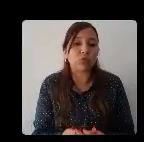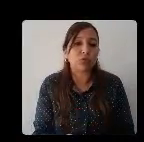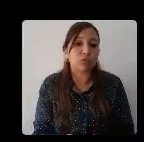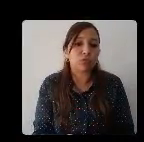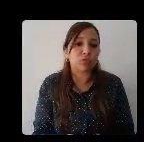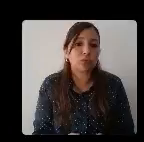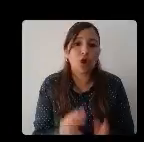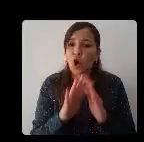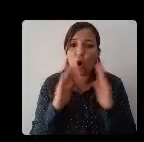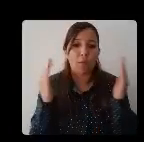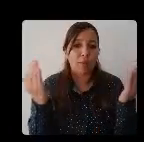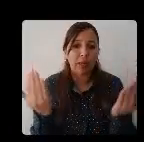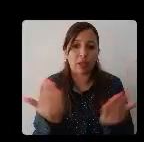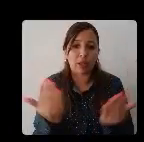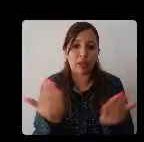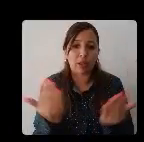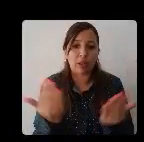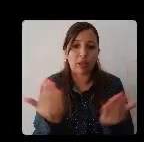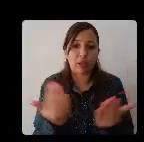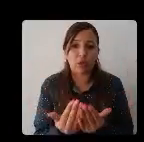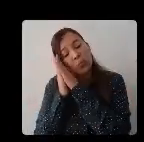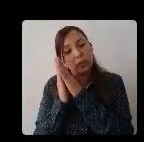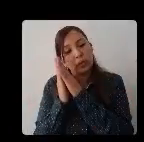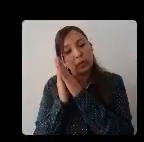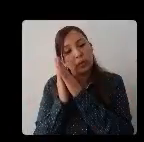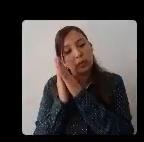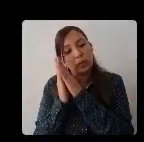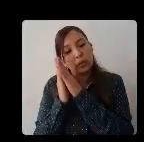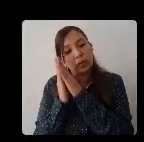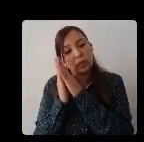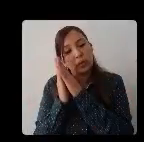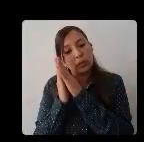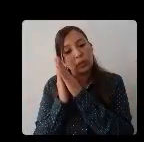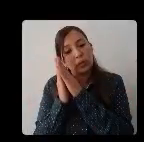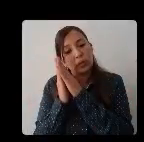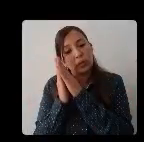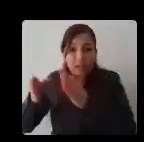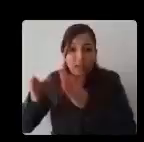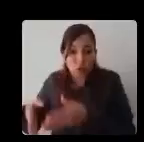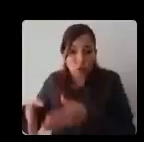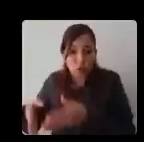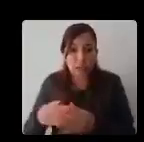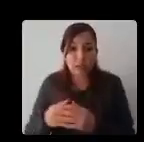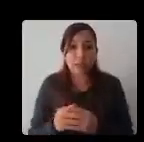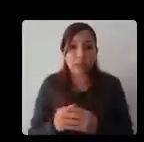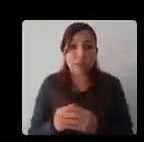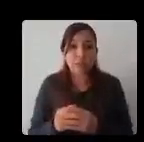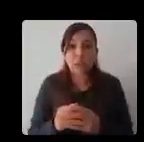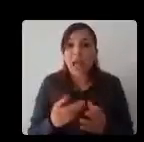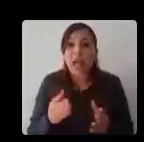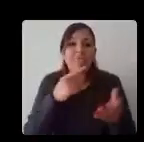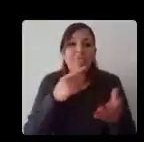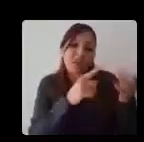nuestras habitaciones rústicas. Tenemos habitaciones simples, matrimoniales, dobles,